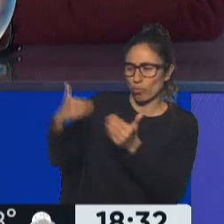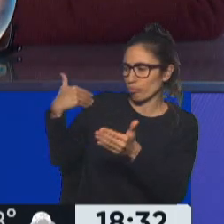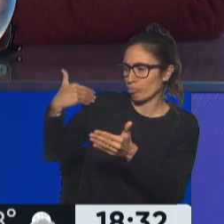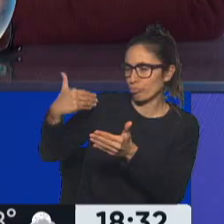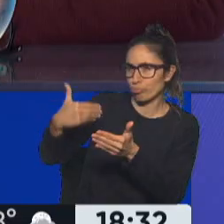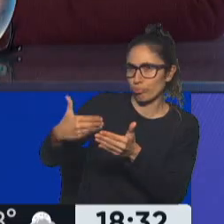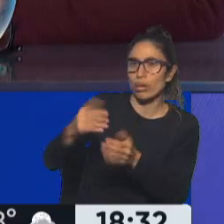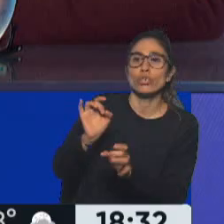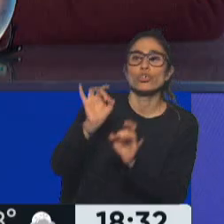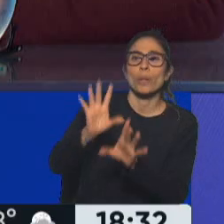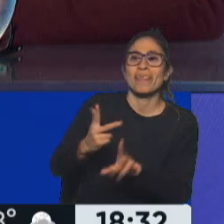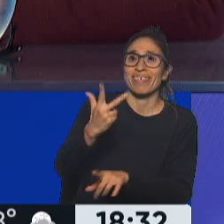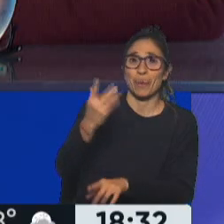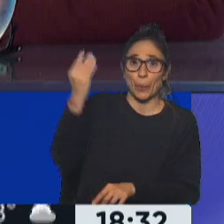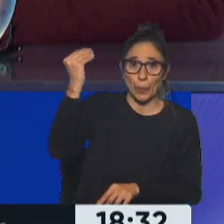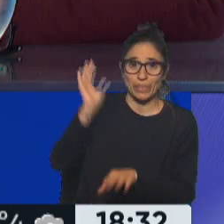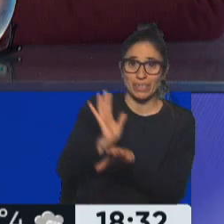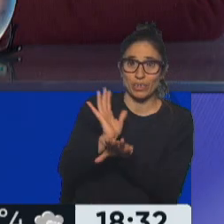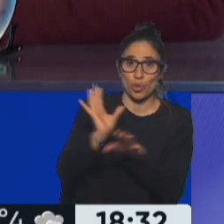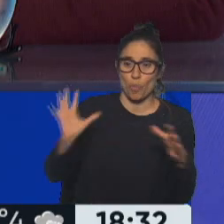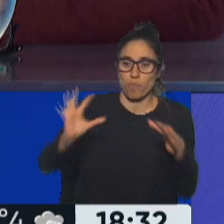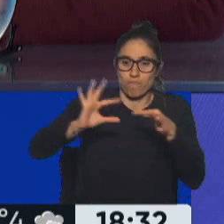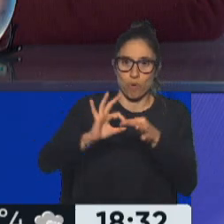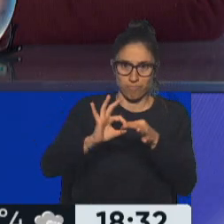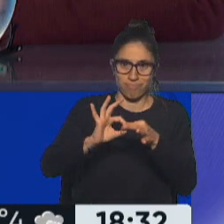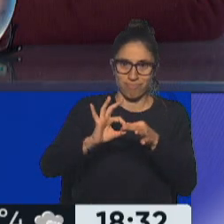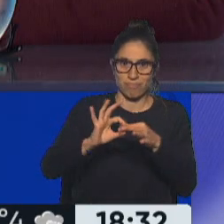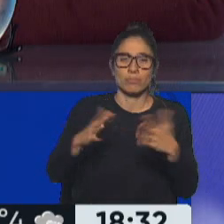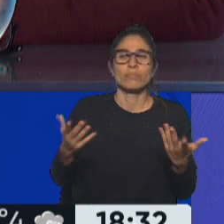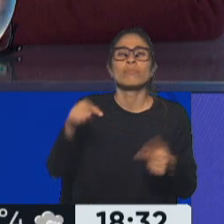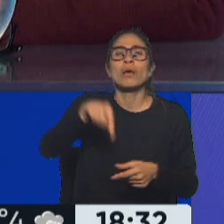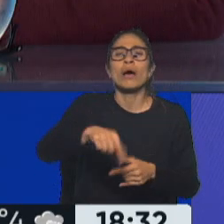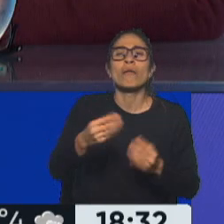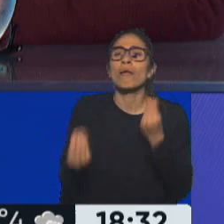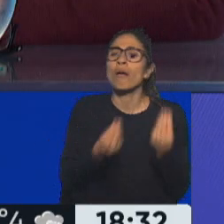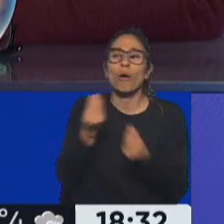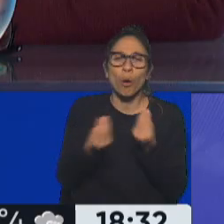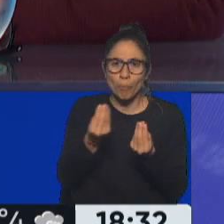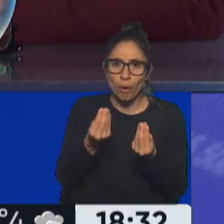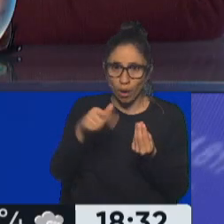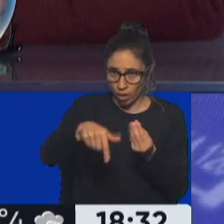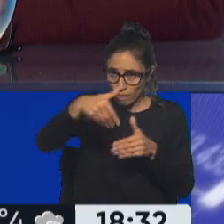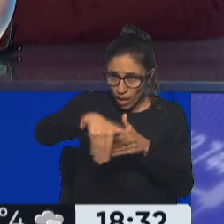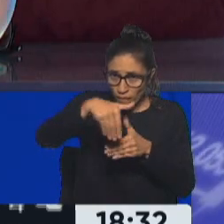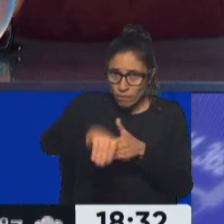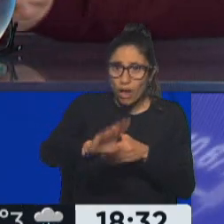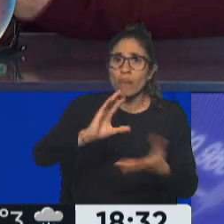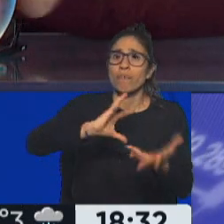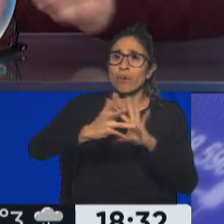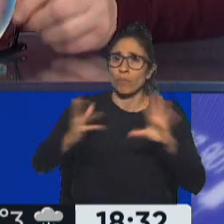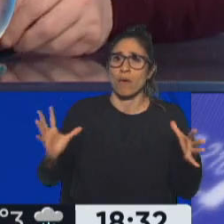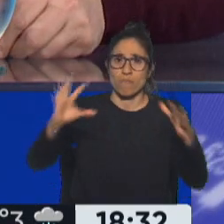Bueno, ¿cómo imaginás justamente ese contexto en el cual, como lo mencionabas, es claro que va a tener que ir a una cohabitación? Sí, a ver,